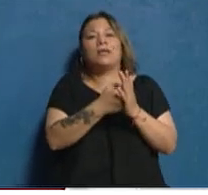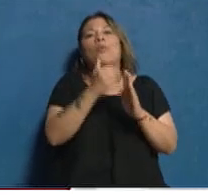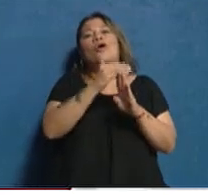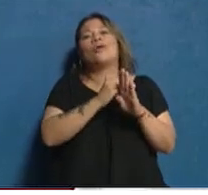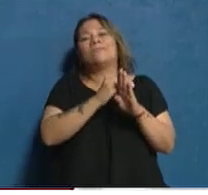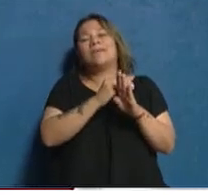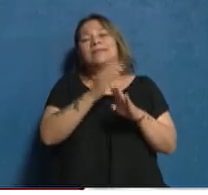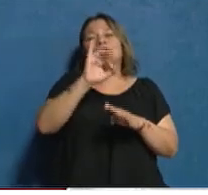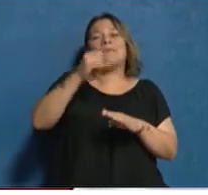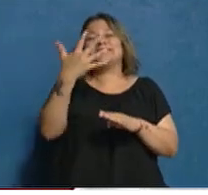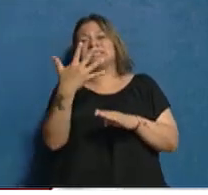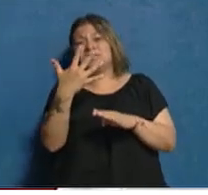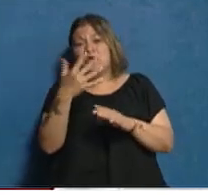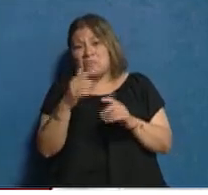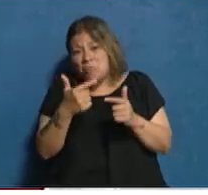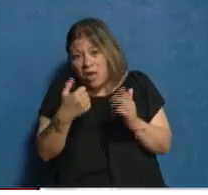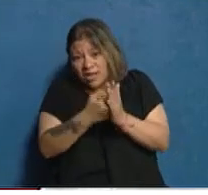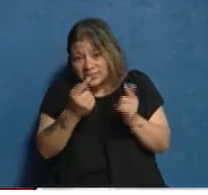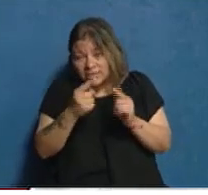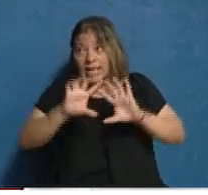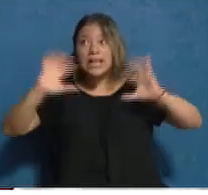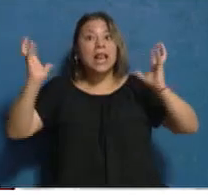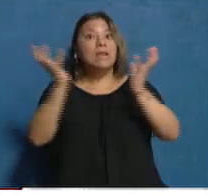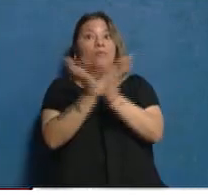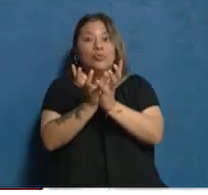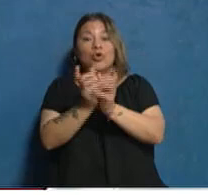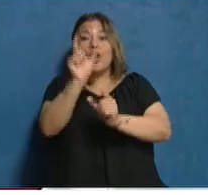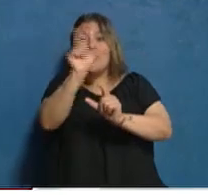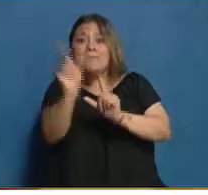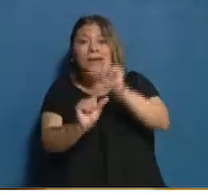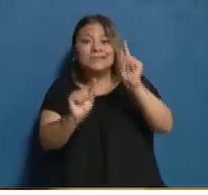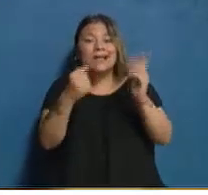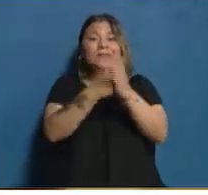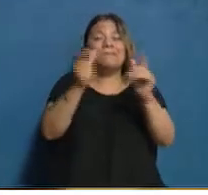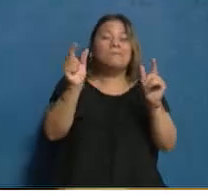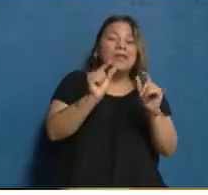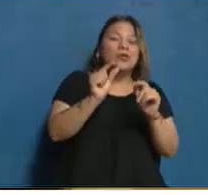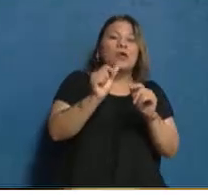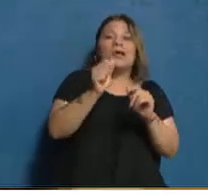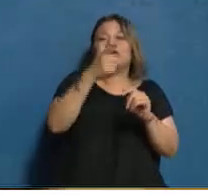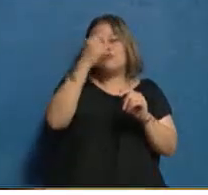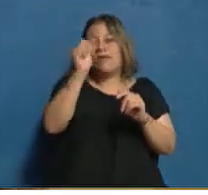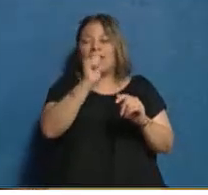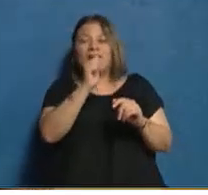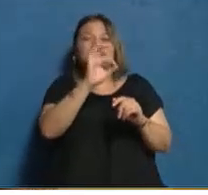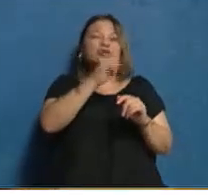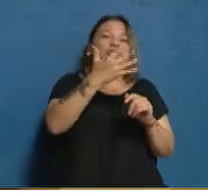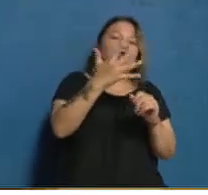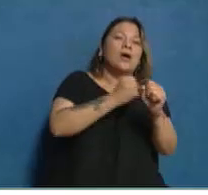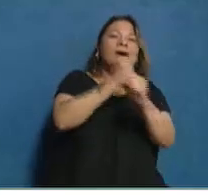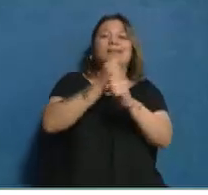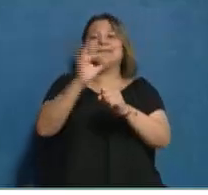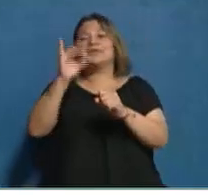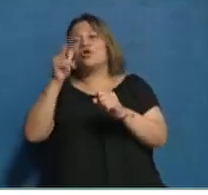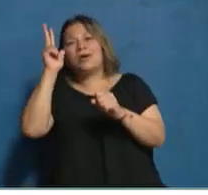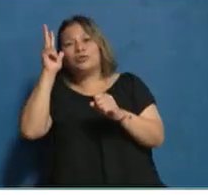a 0,5. En el mundo entero, los países con menos accidentes tienen entre 0,5 y 0,8. Una copa de vino en las